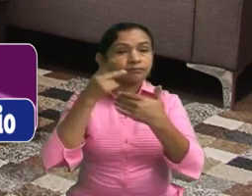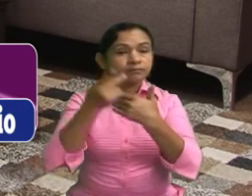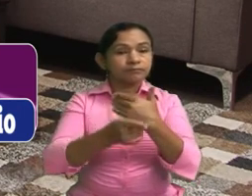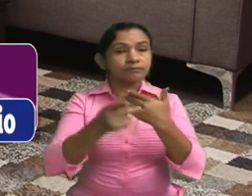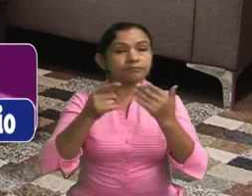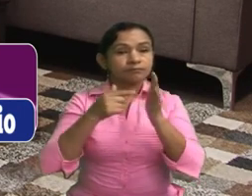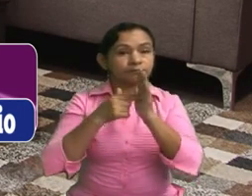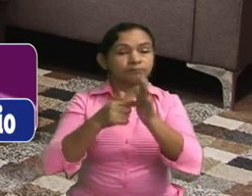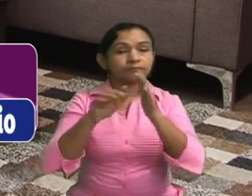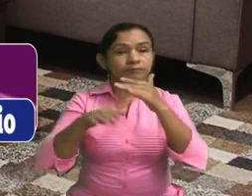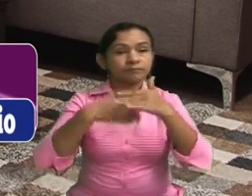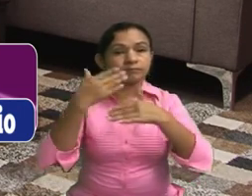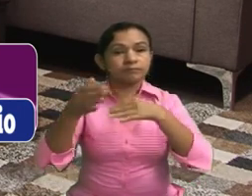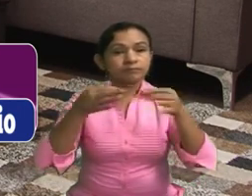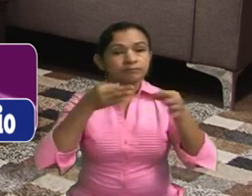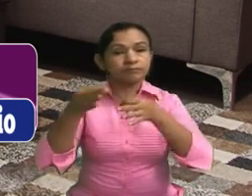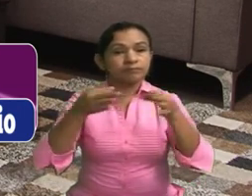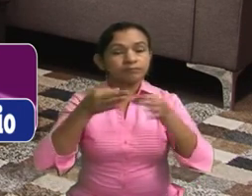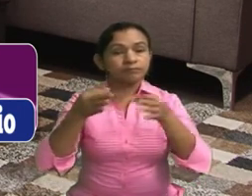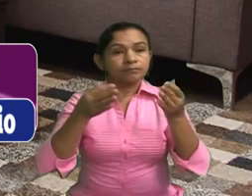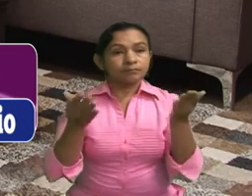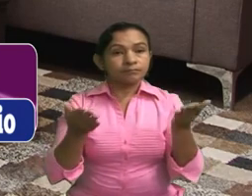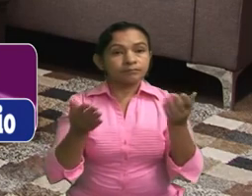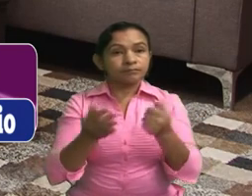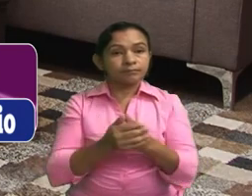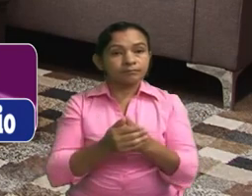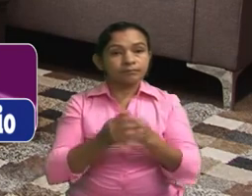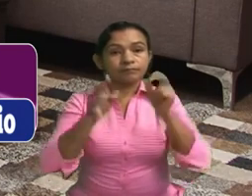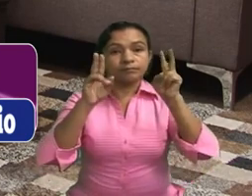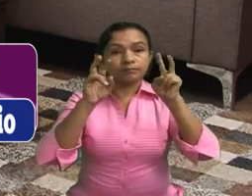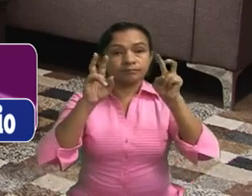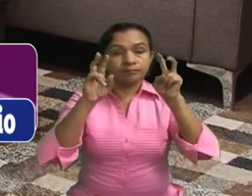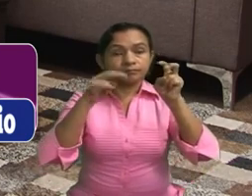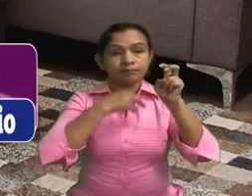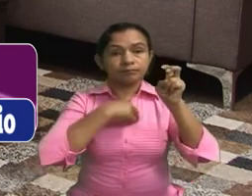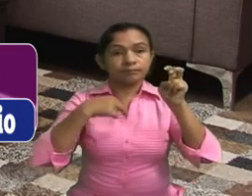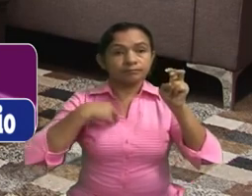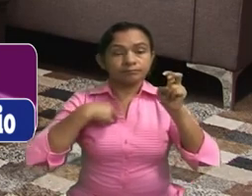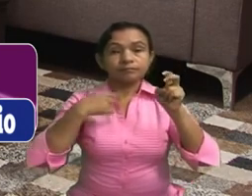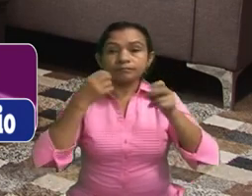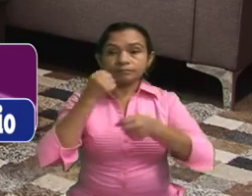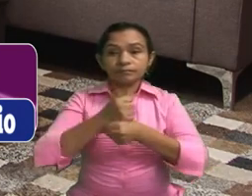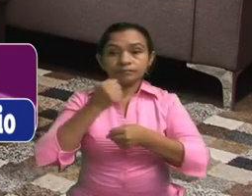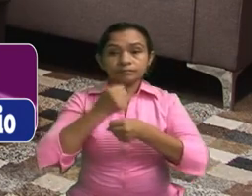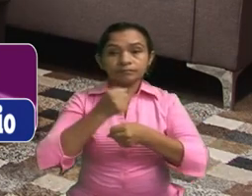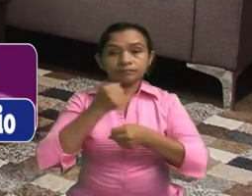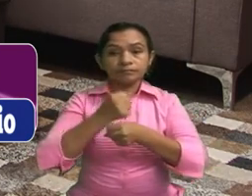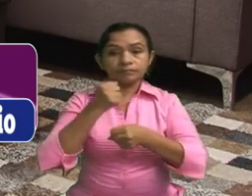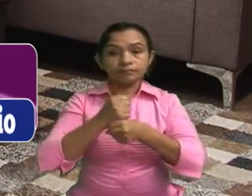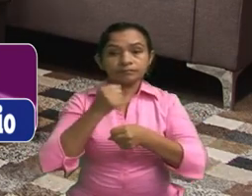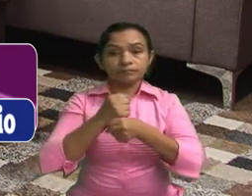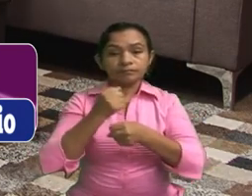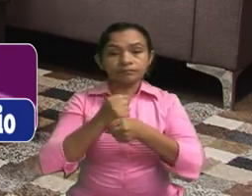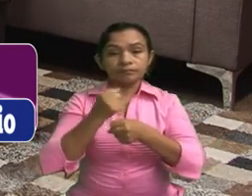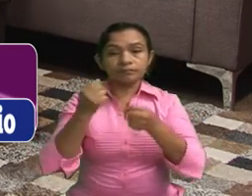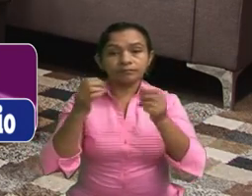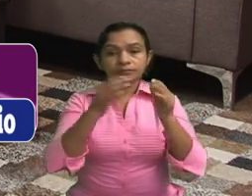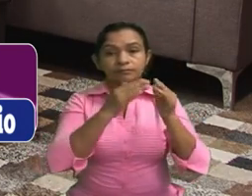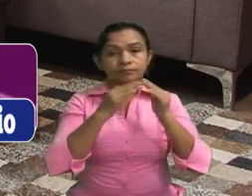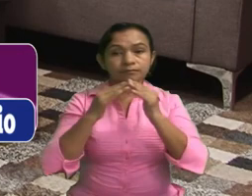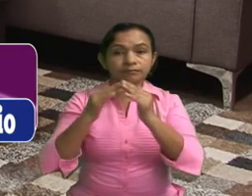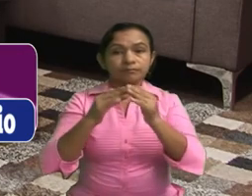Y después, más adelante, me gustaría que habláramos del tema de restauración, que entiendo que ustedes están trabajando con sí, los comunitarios,